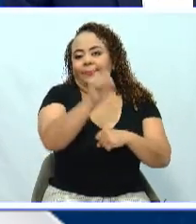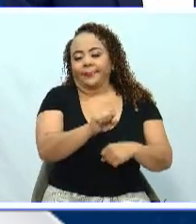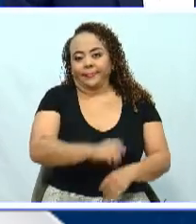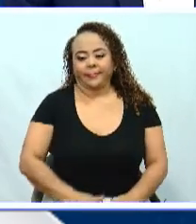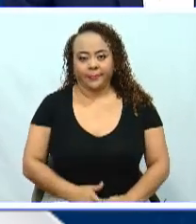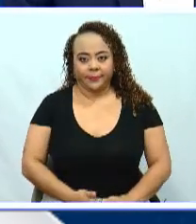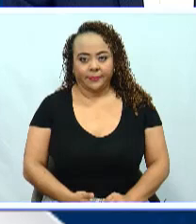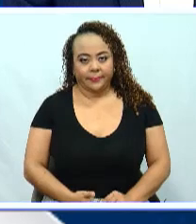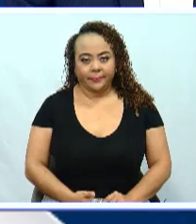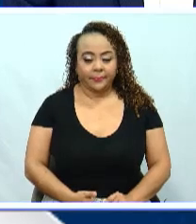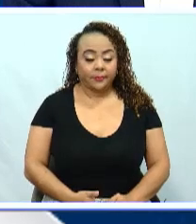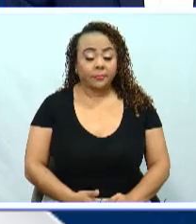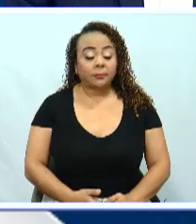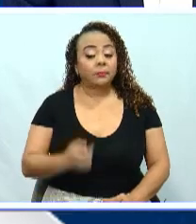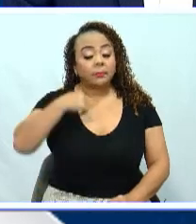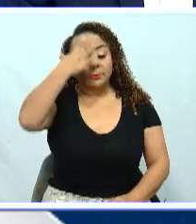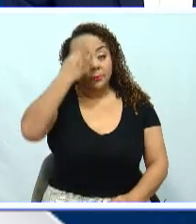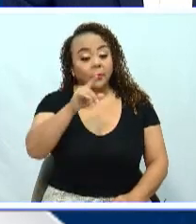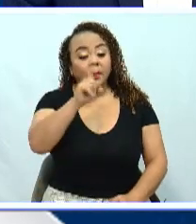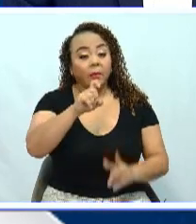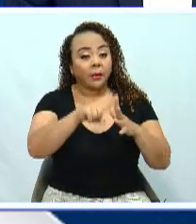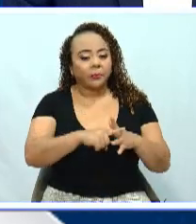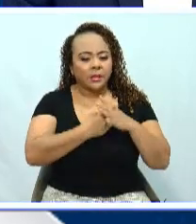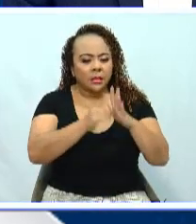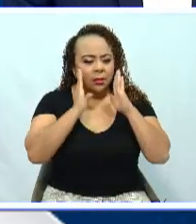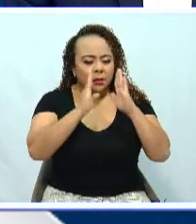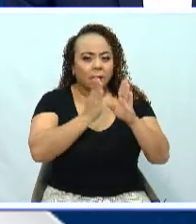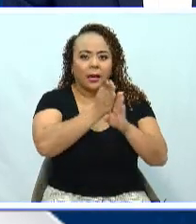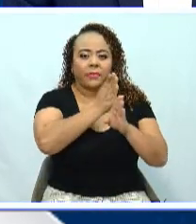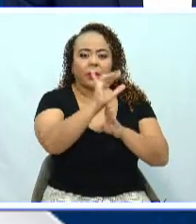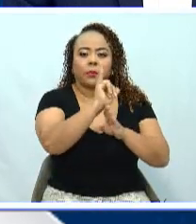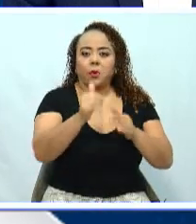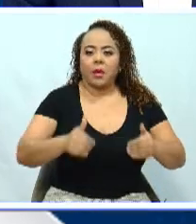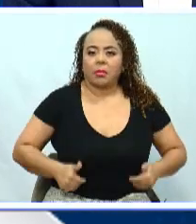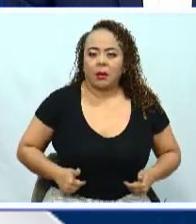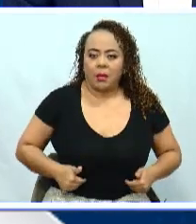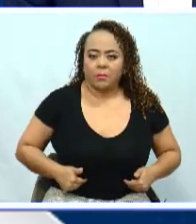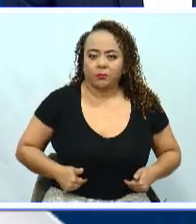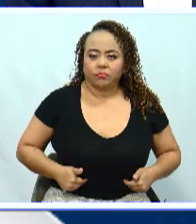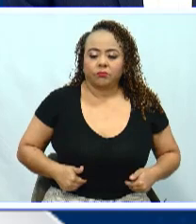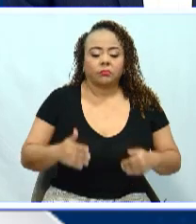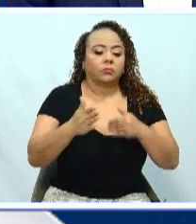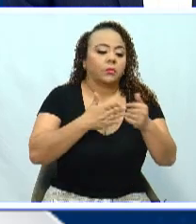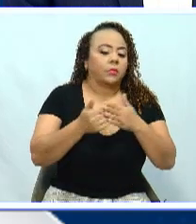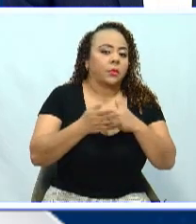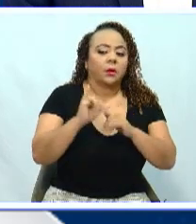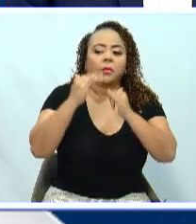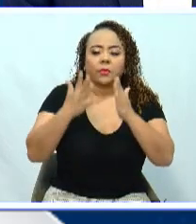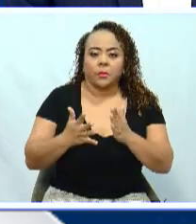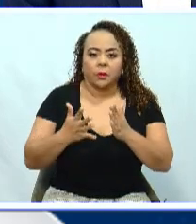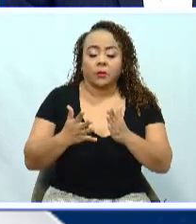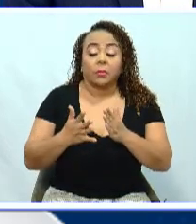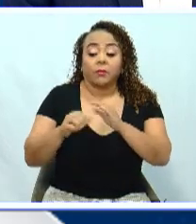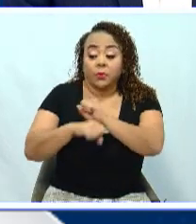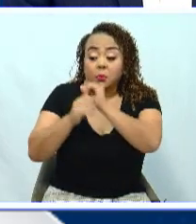yo creo que Walter tiene que empezar a ubicar su carrera deportiva como entrenador Más allá de lo que fue como futbolista lo que fue como futbolista